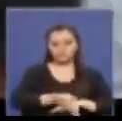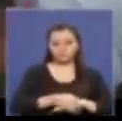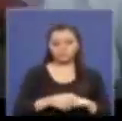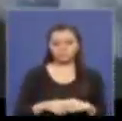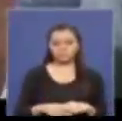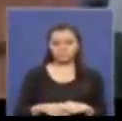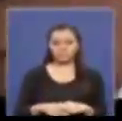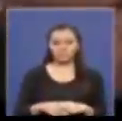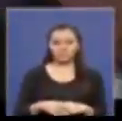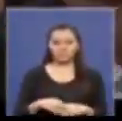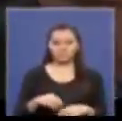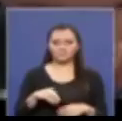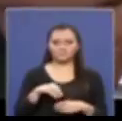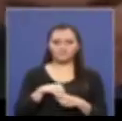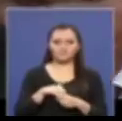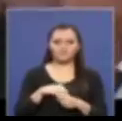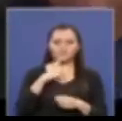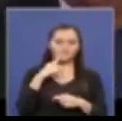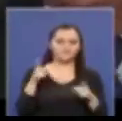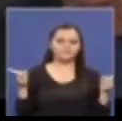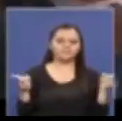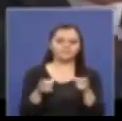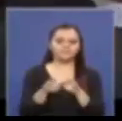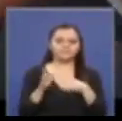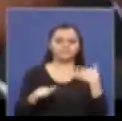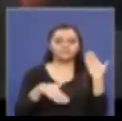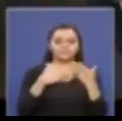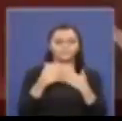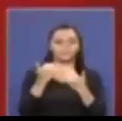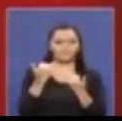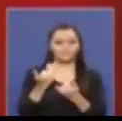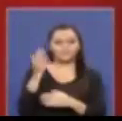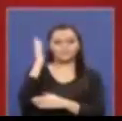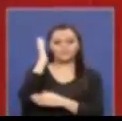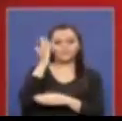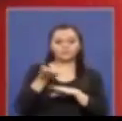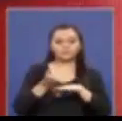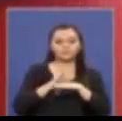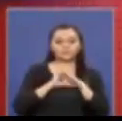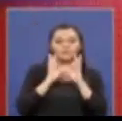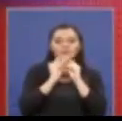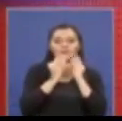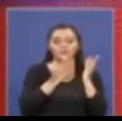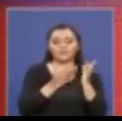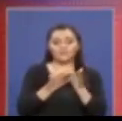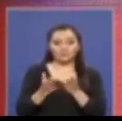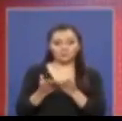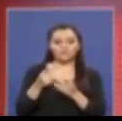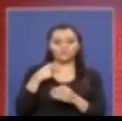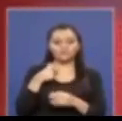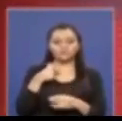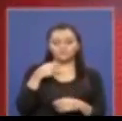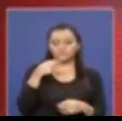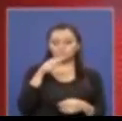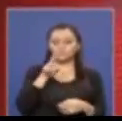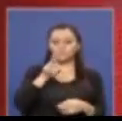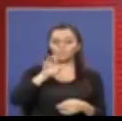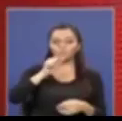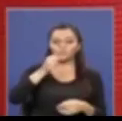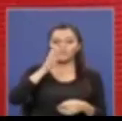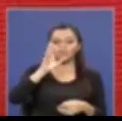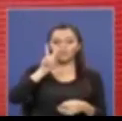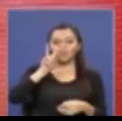los extractos de los discursos que se dieron en esta cumbre climática. Básicamente, el de Gustavo Petro, alcalde de